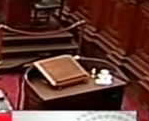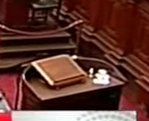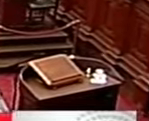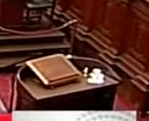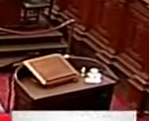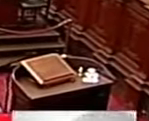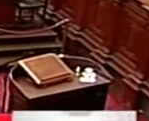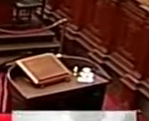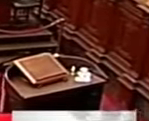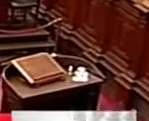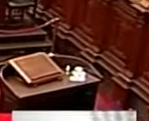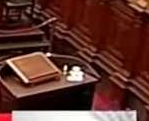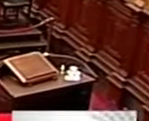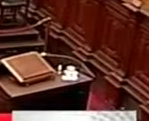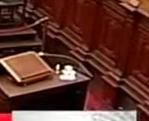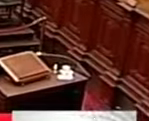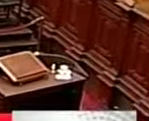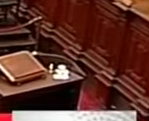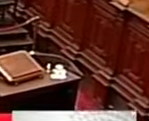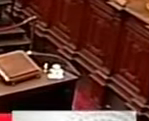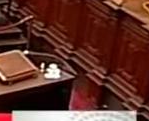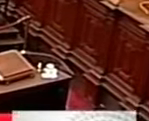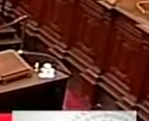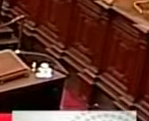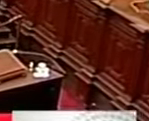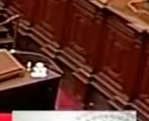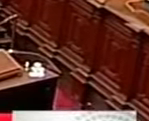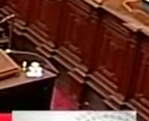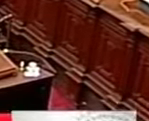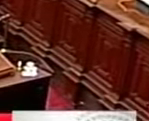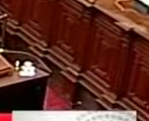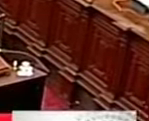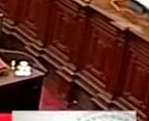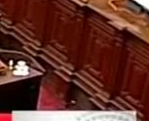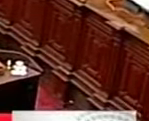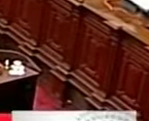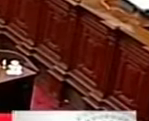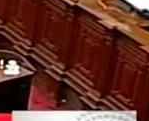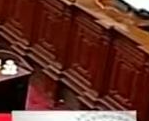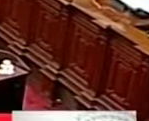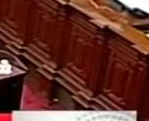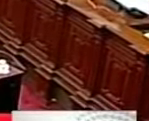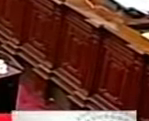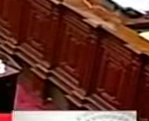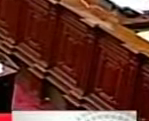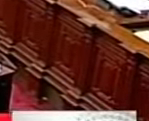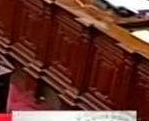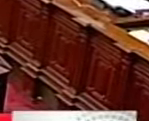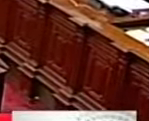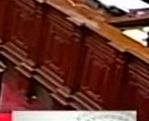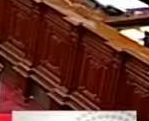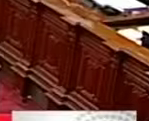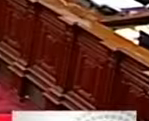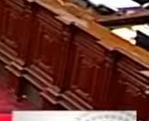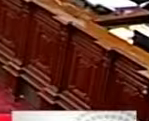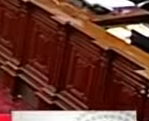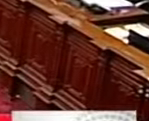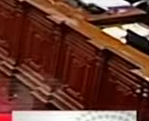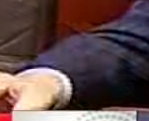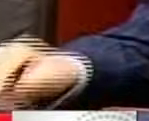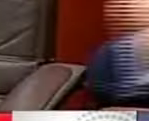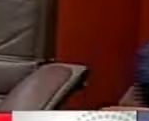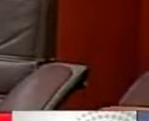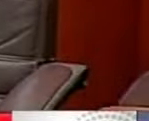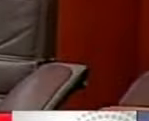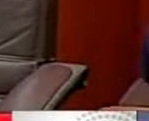Los congresistas intervendrán por grupos parlamentarios o en forma individual, según las reglas especiales que acuerda el Consejo Directivo. Para contestar,